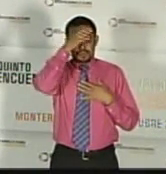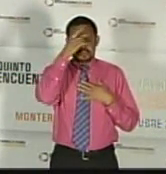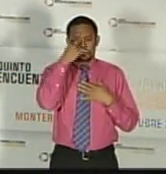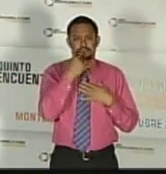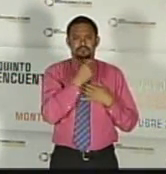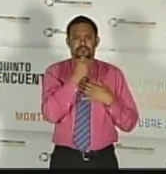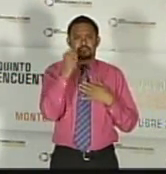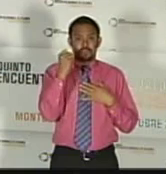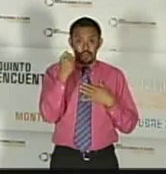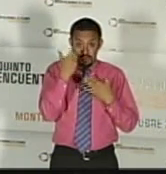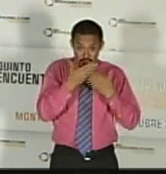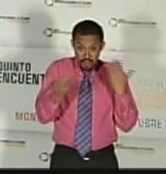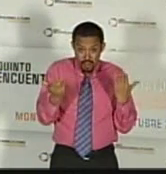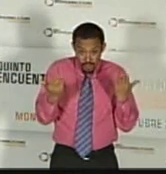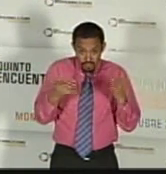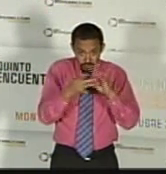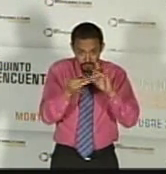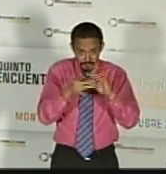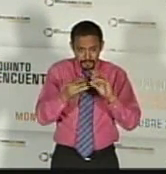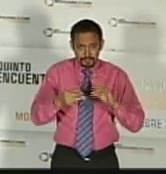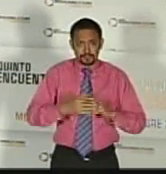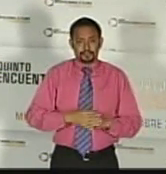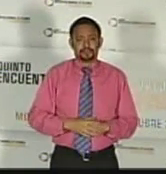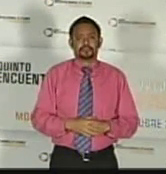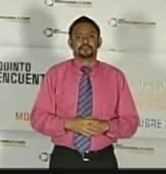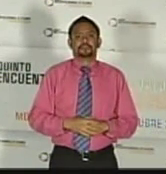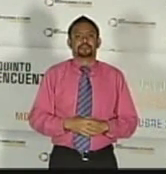planetaria del que estamos hablando ahora.